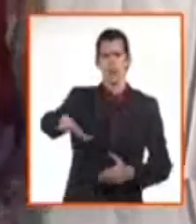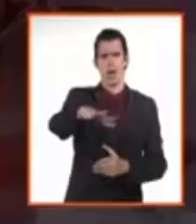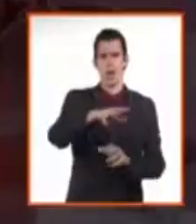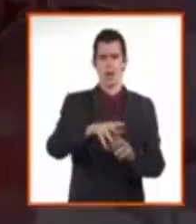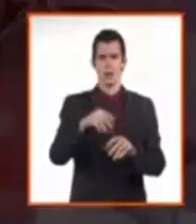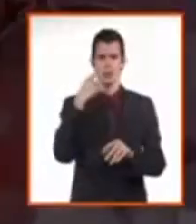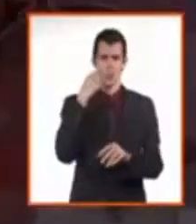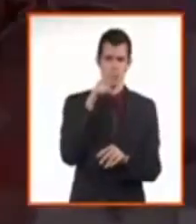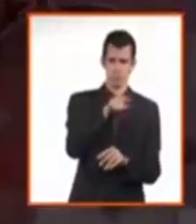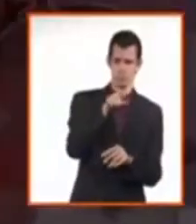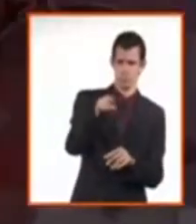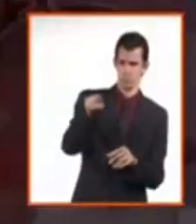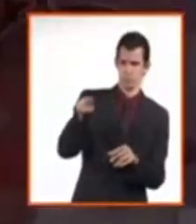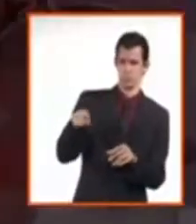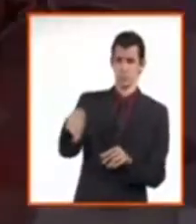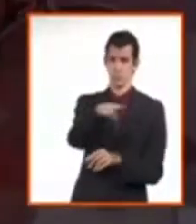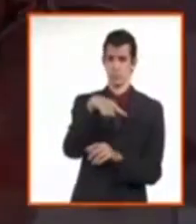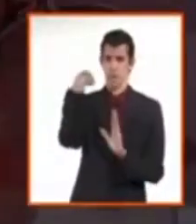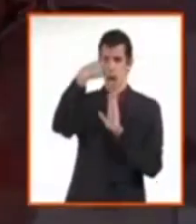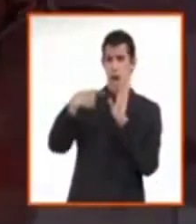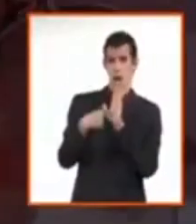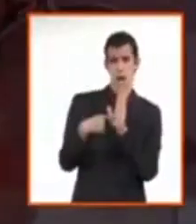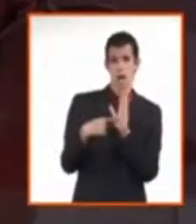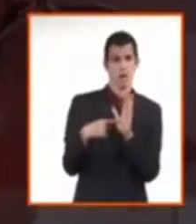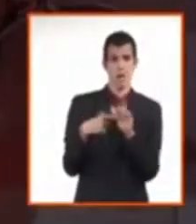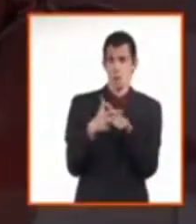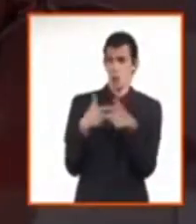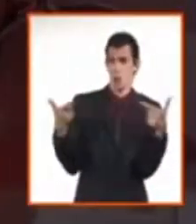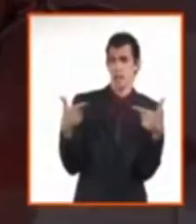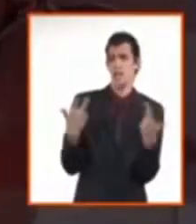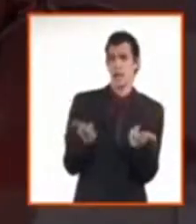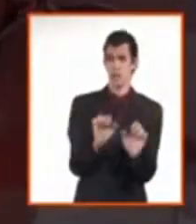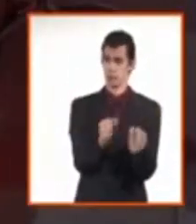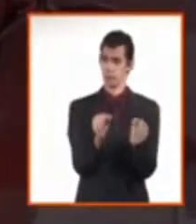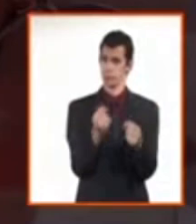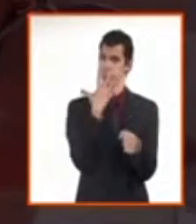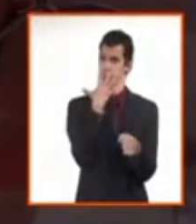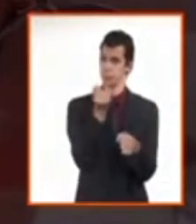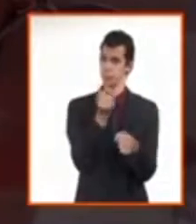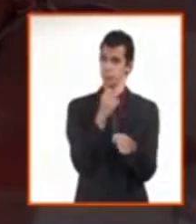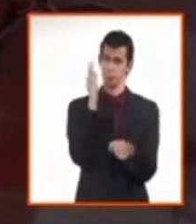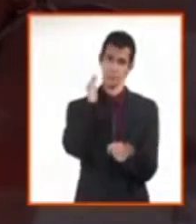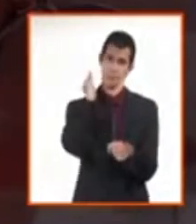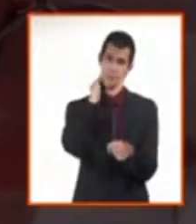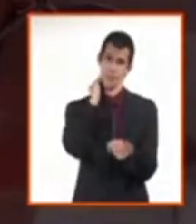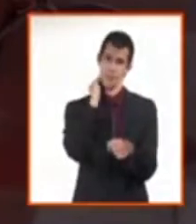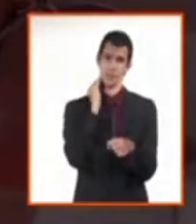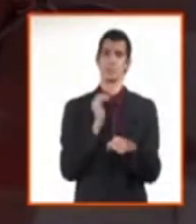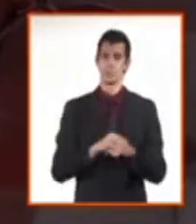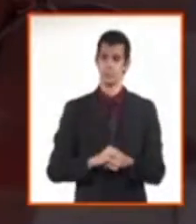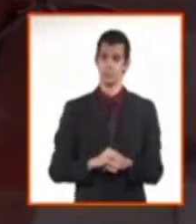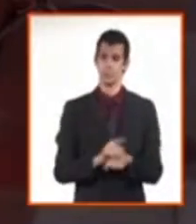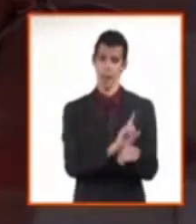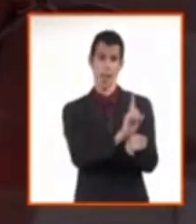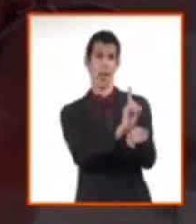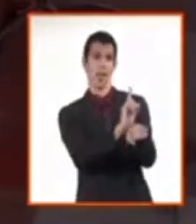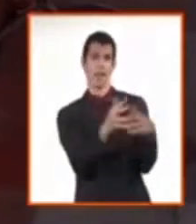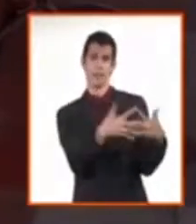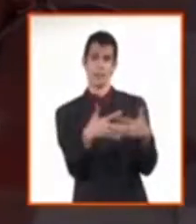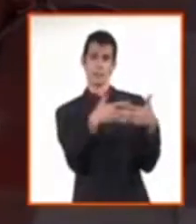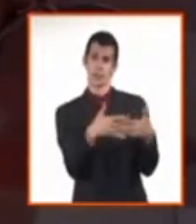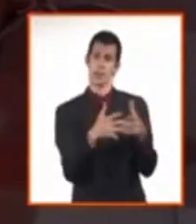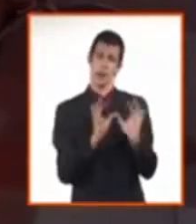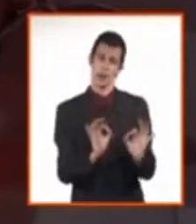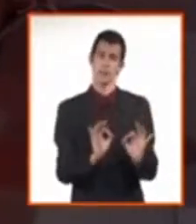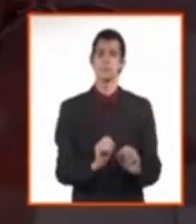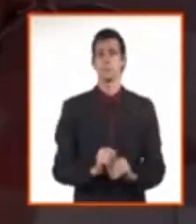que tres o cuatro reunidos imagínense que ahora q vaya a ser representada por el pronombre como le llama